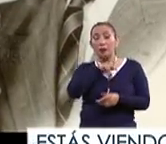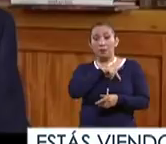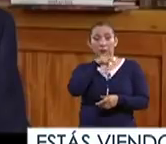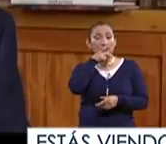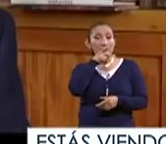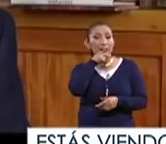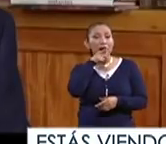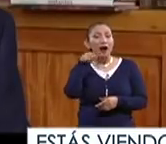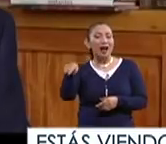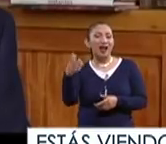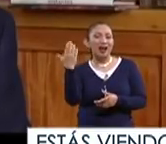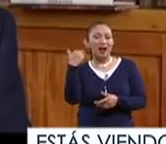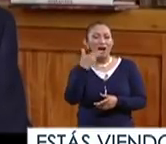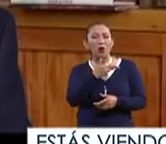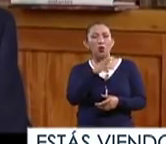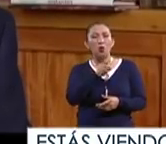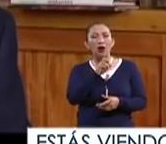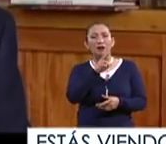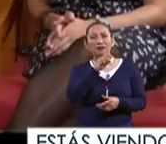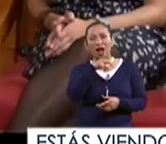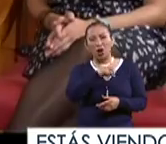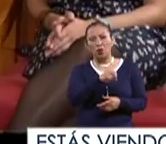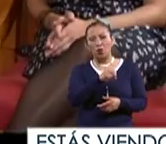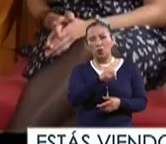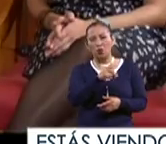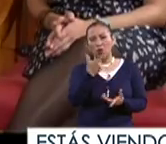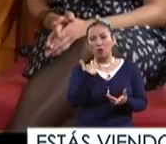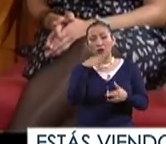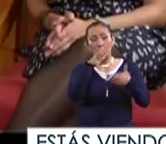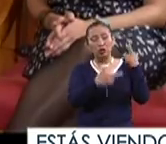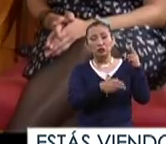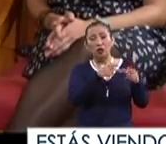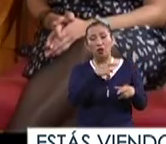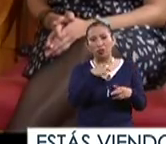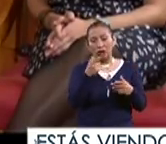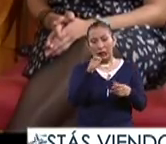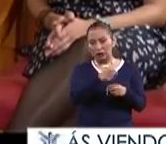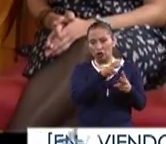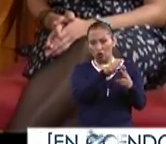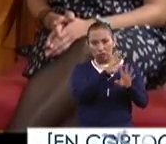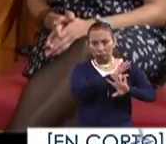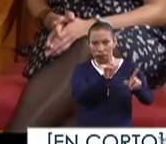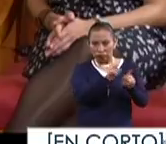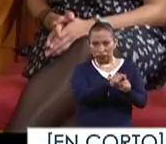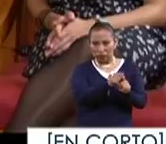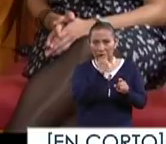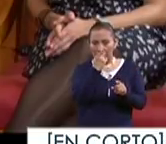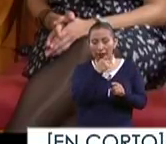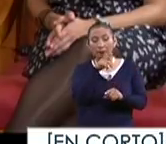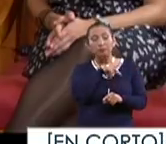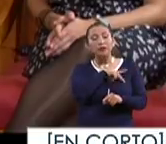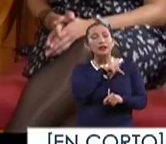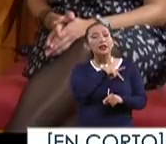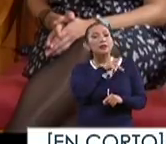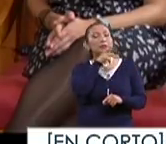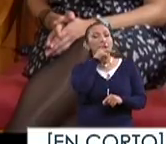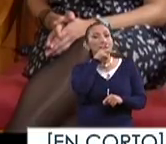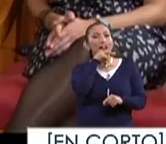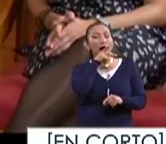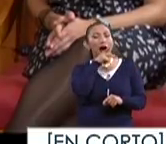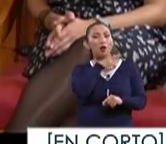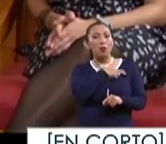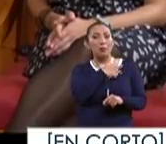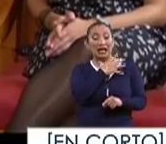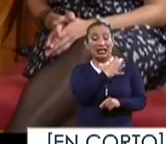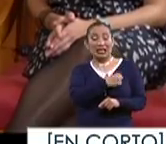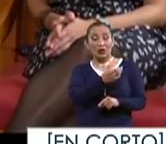Revolución y digo todo esto porque son los retos que hoy de los que vamos a hablar. Mi padre fue huérfano,